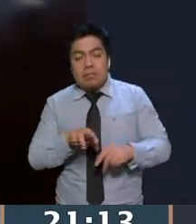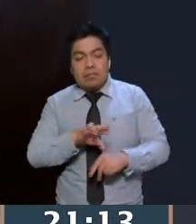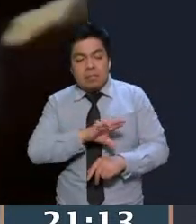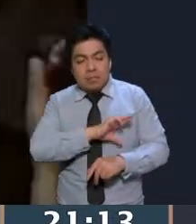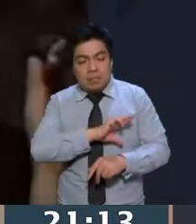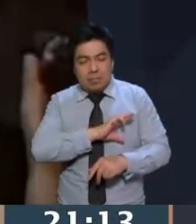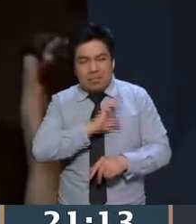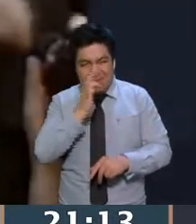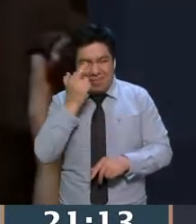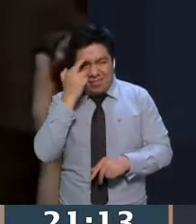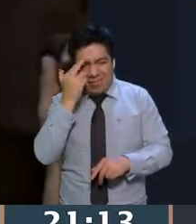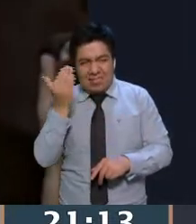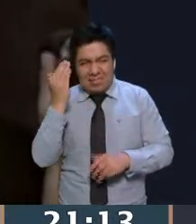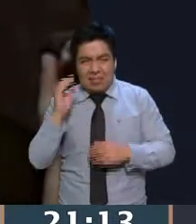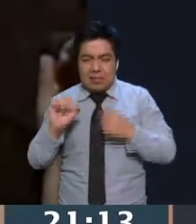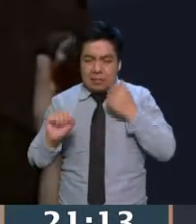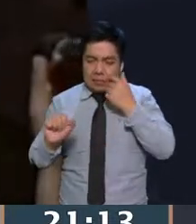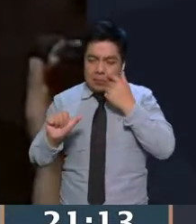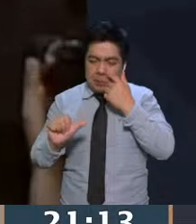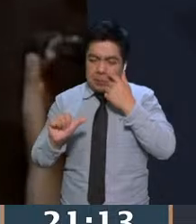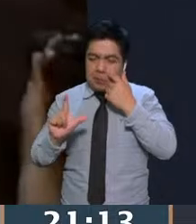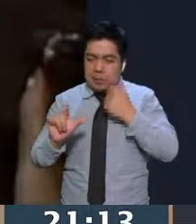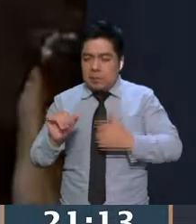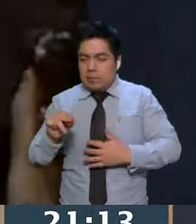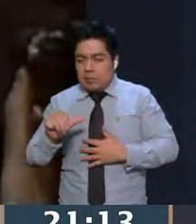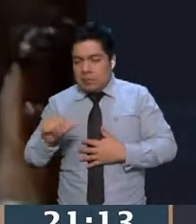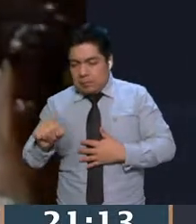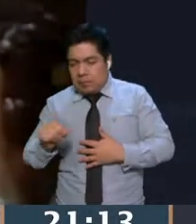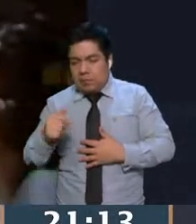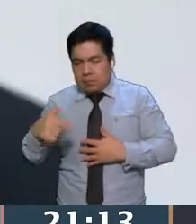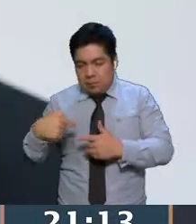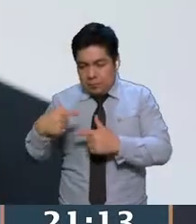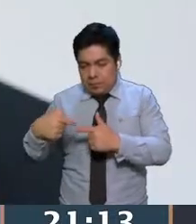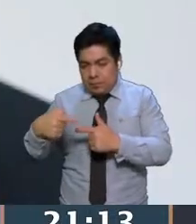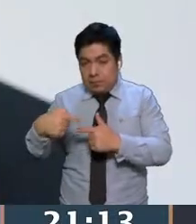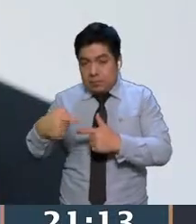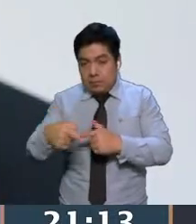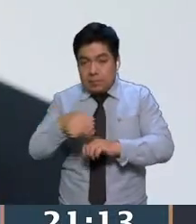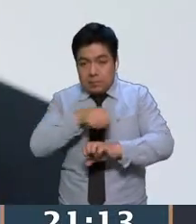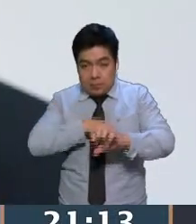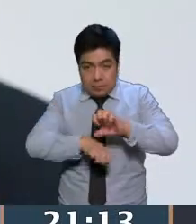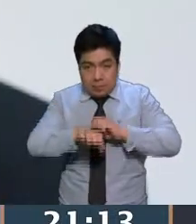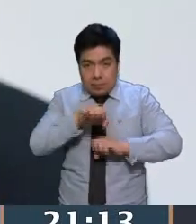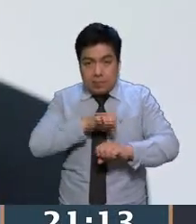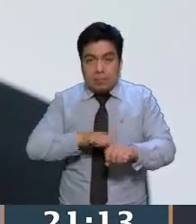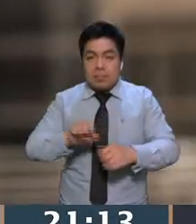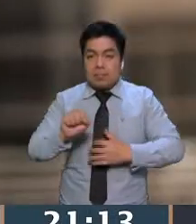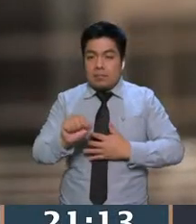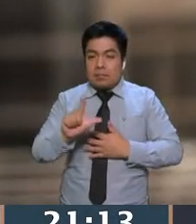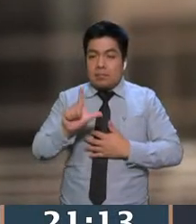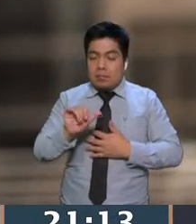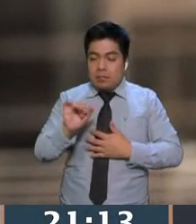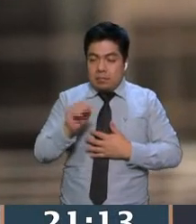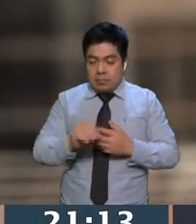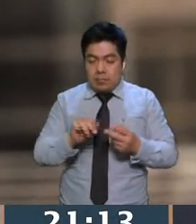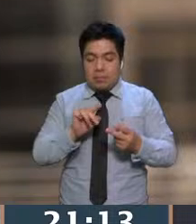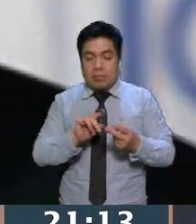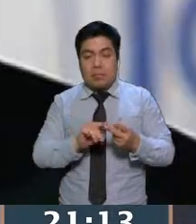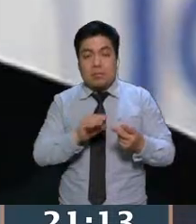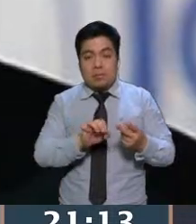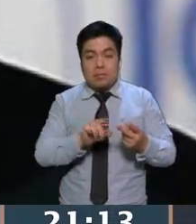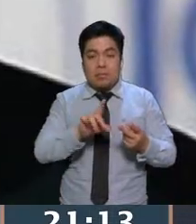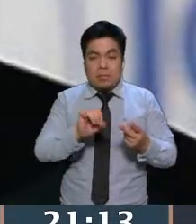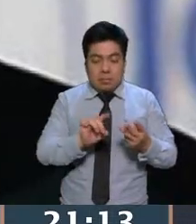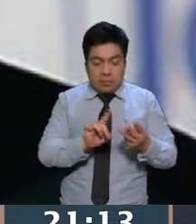el sexenio de Carlos Salinas de Gortari y subsecuentes, empresarios como Carlos Slim, Emilio Azcárraga Milmo,